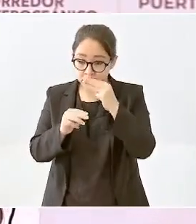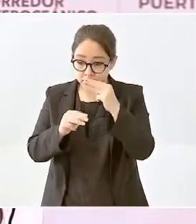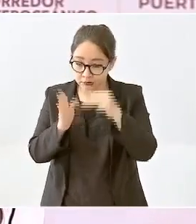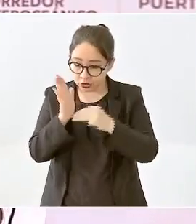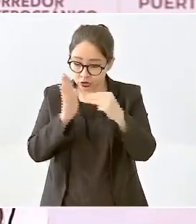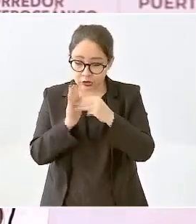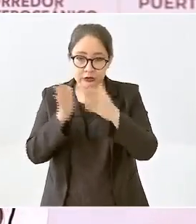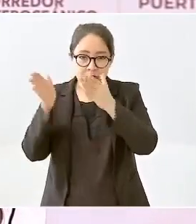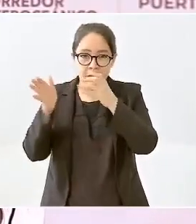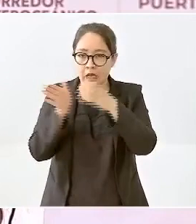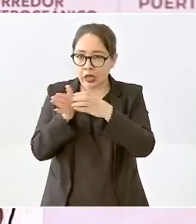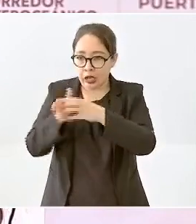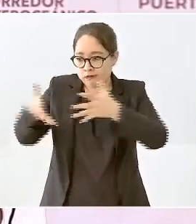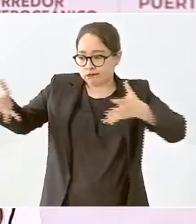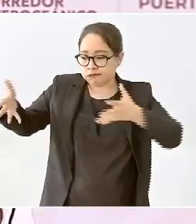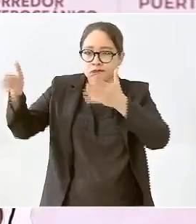2023.